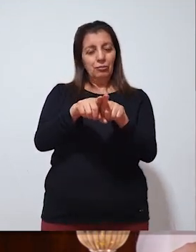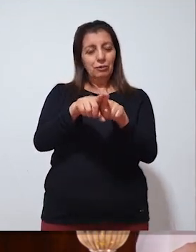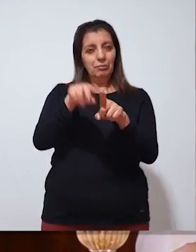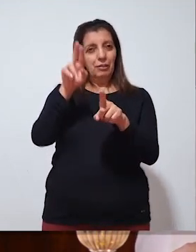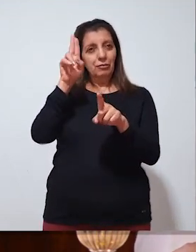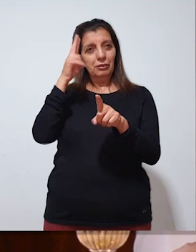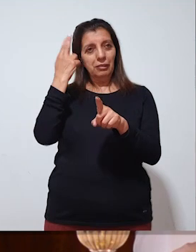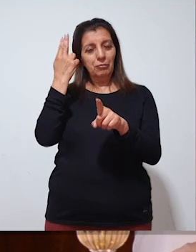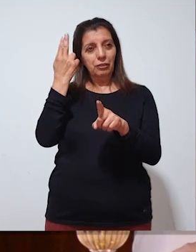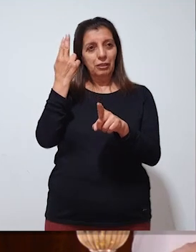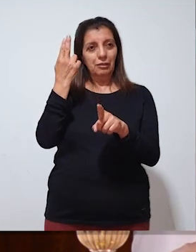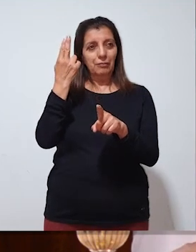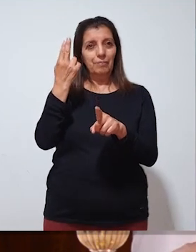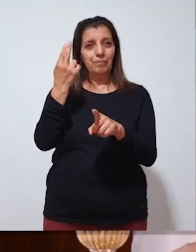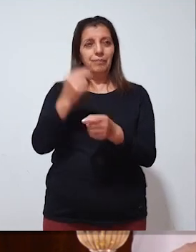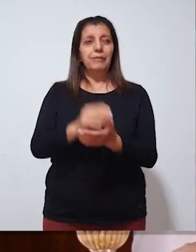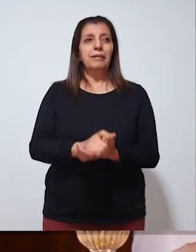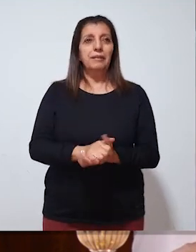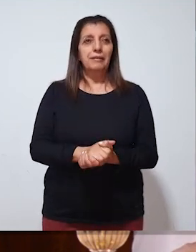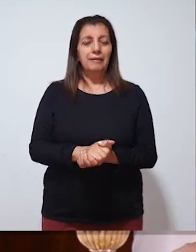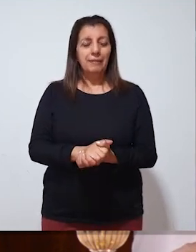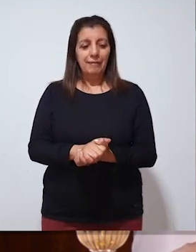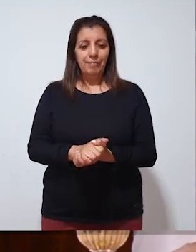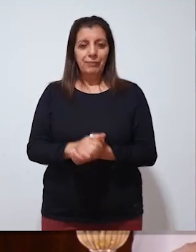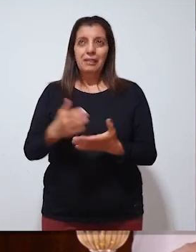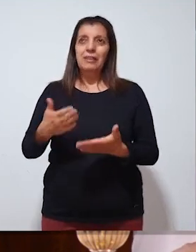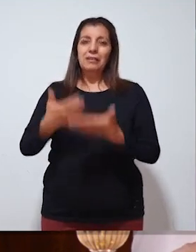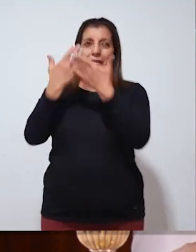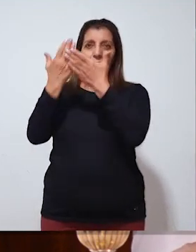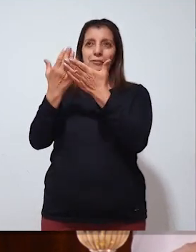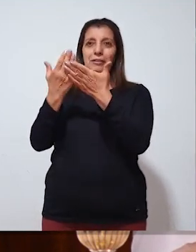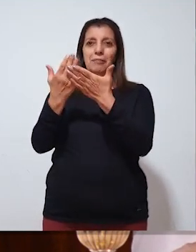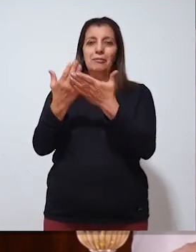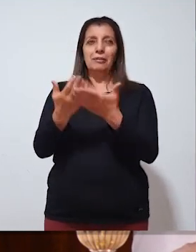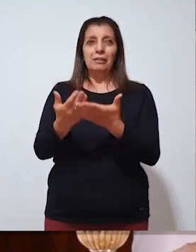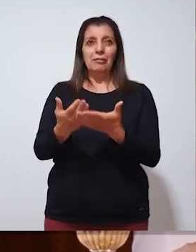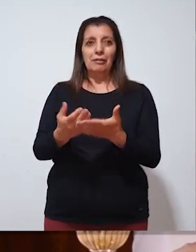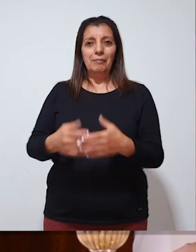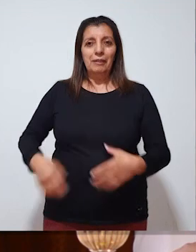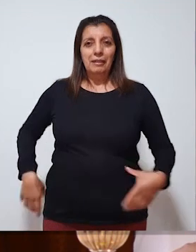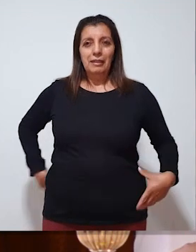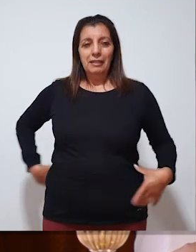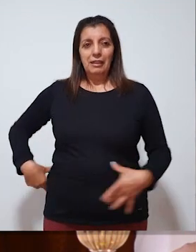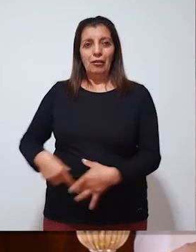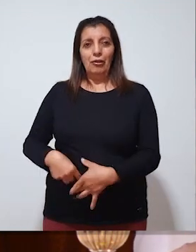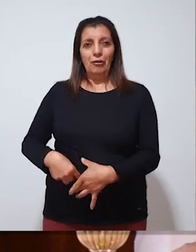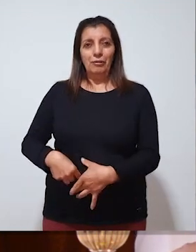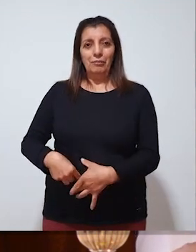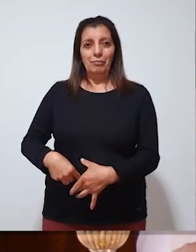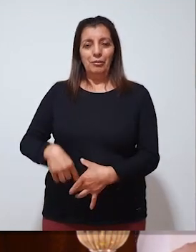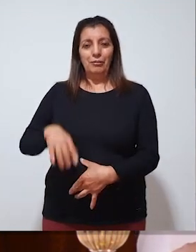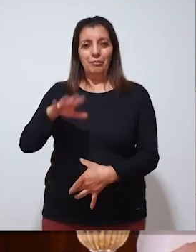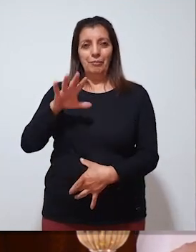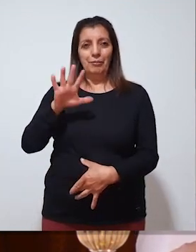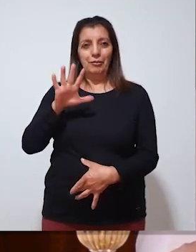especial te encomendamos el alma de Monseñor Cándido Genaro, Y a cuantos murieron en tu amistad, recíbelos en